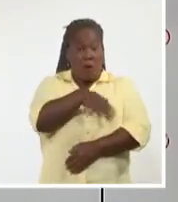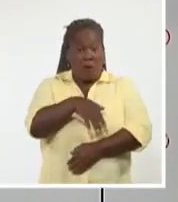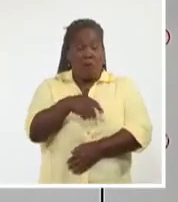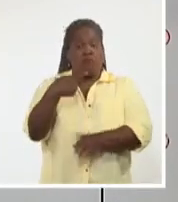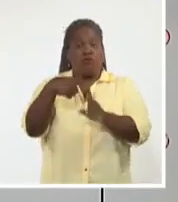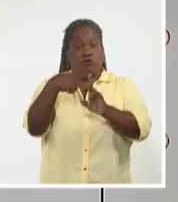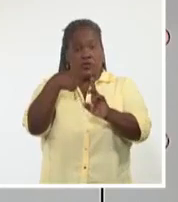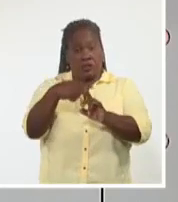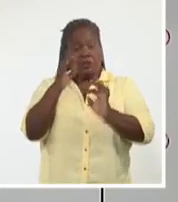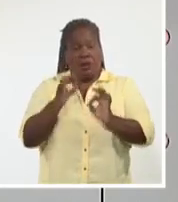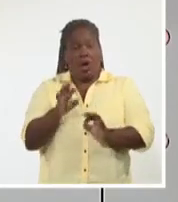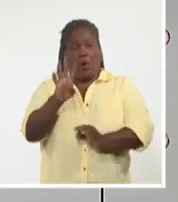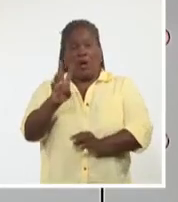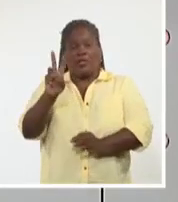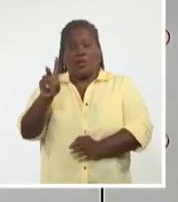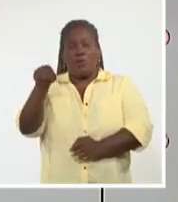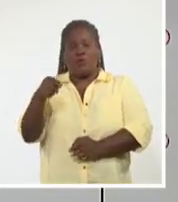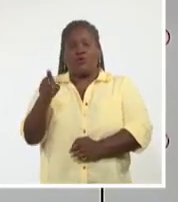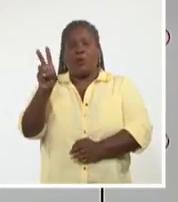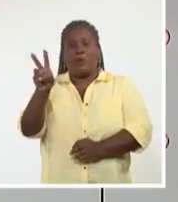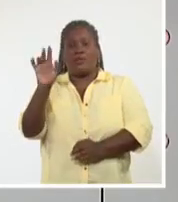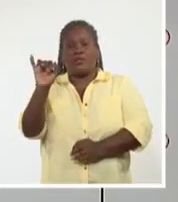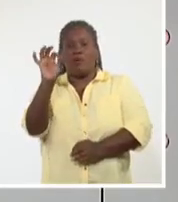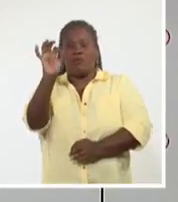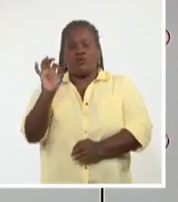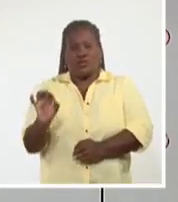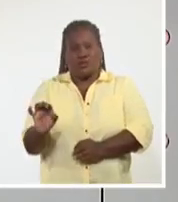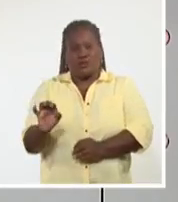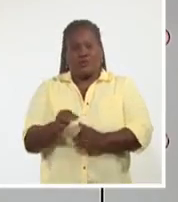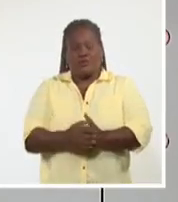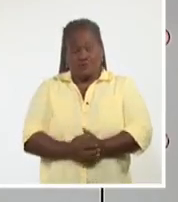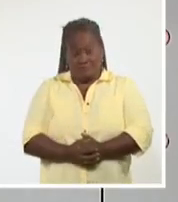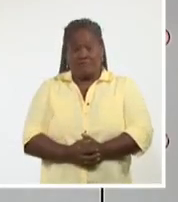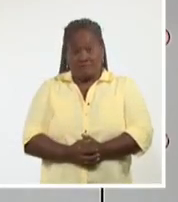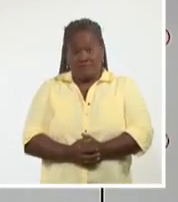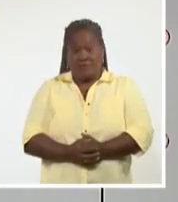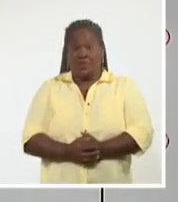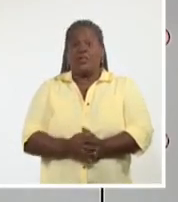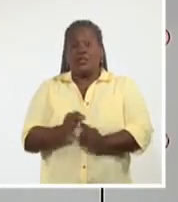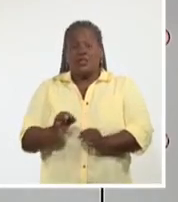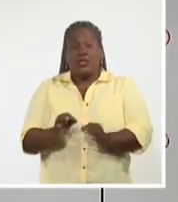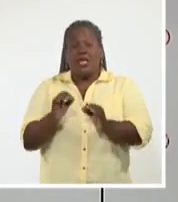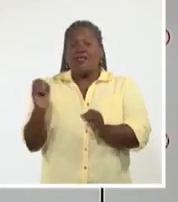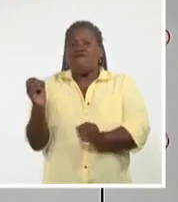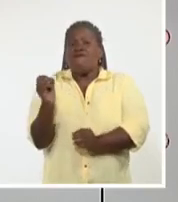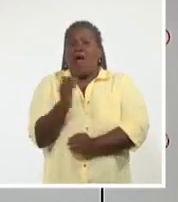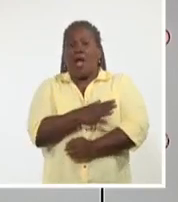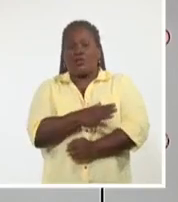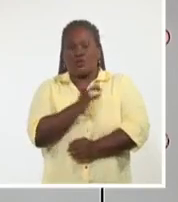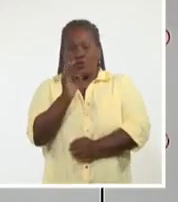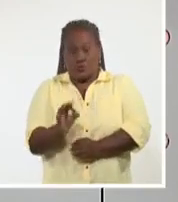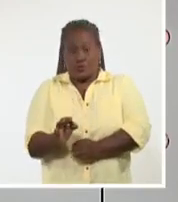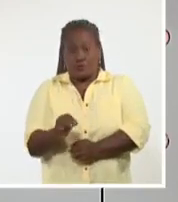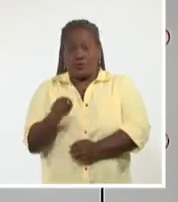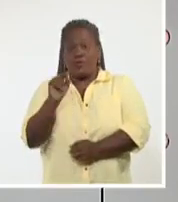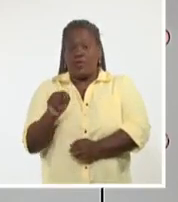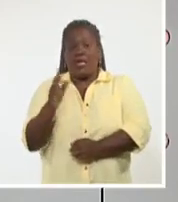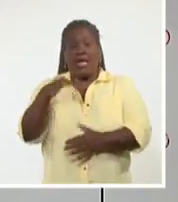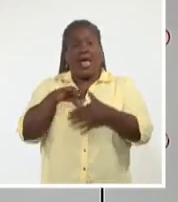puntos 26 por ciento casi 9 millones de electores participaron así que es totalmente falso que la abstención